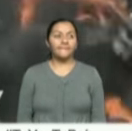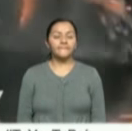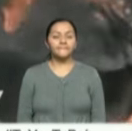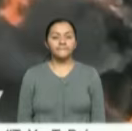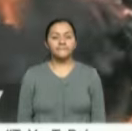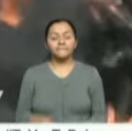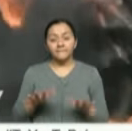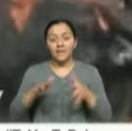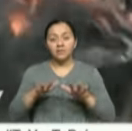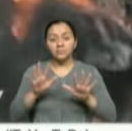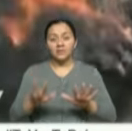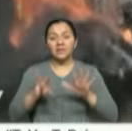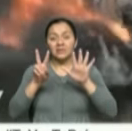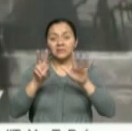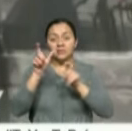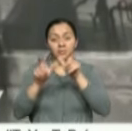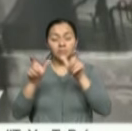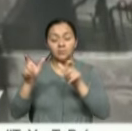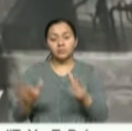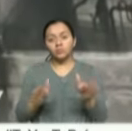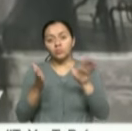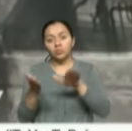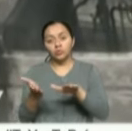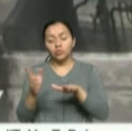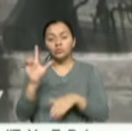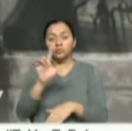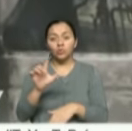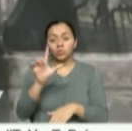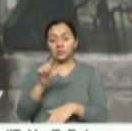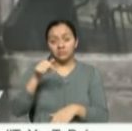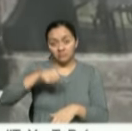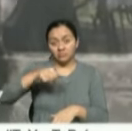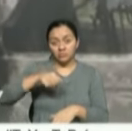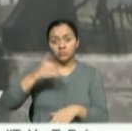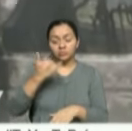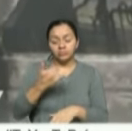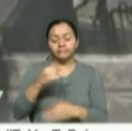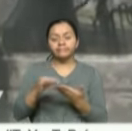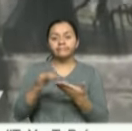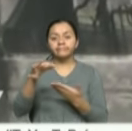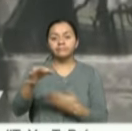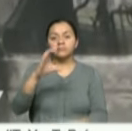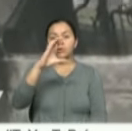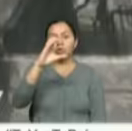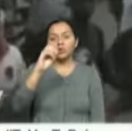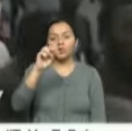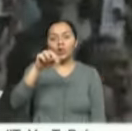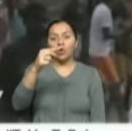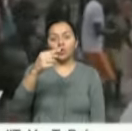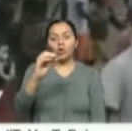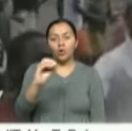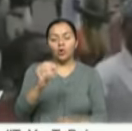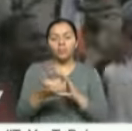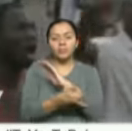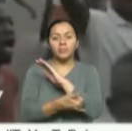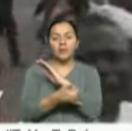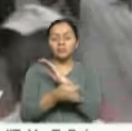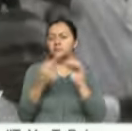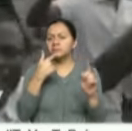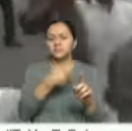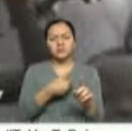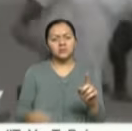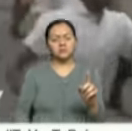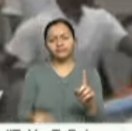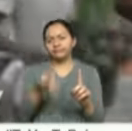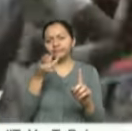Al menos 17 personas murieron el lunes en Kinshasa en actos de violencia previos a una manifestación opositora para pedir la salida del